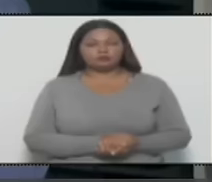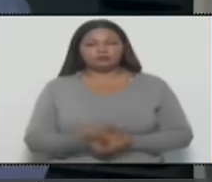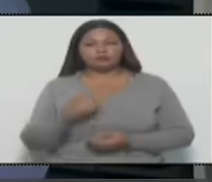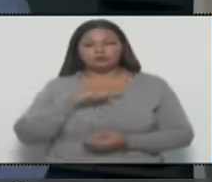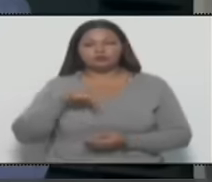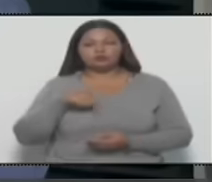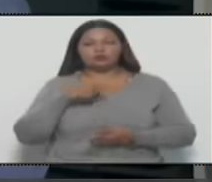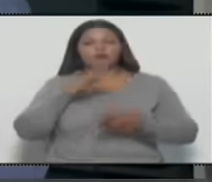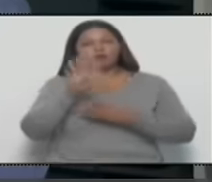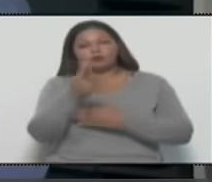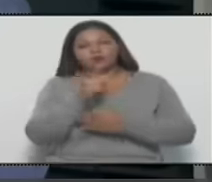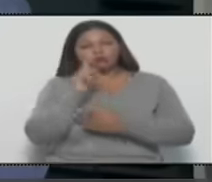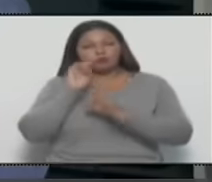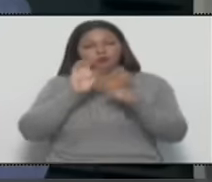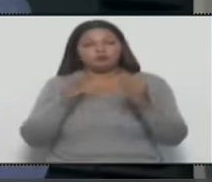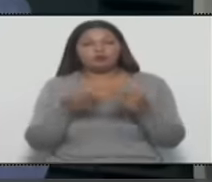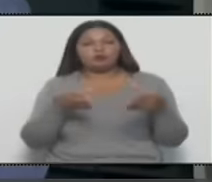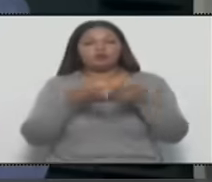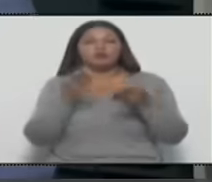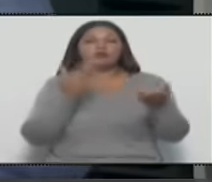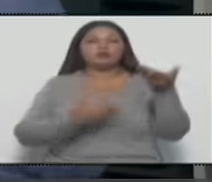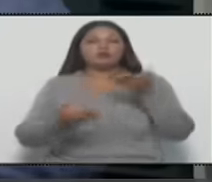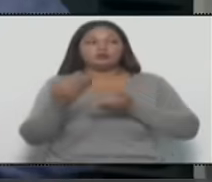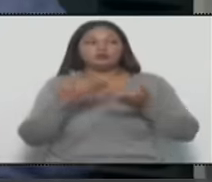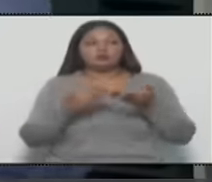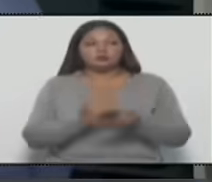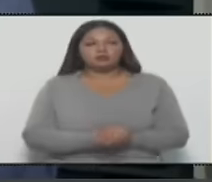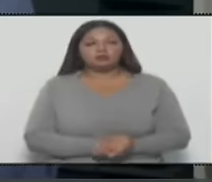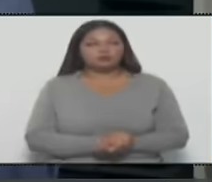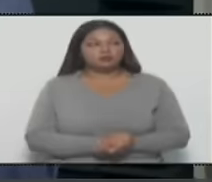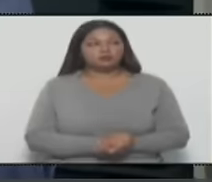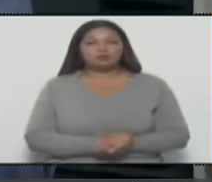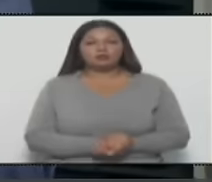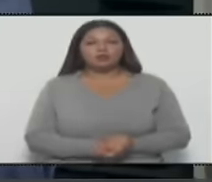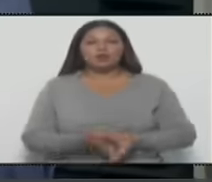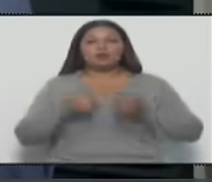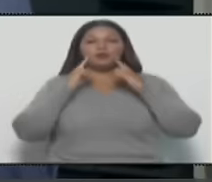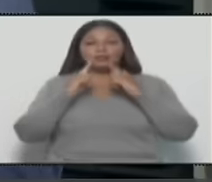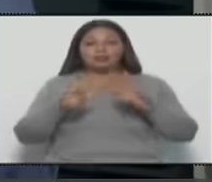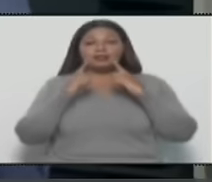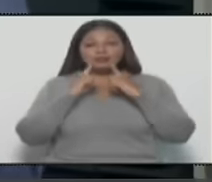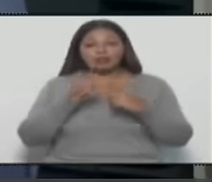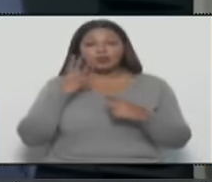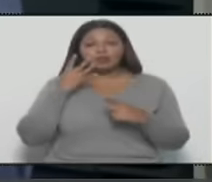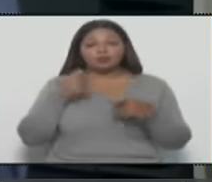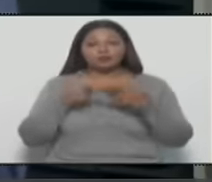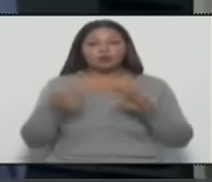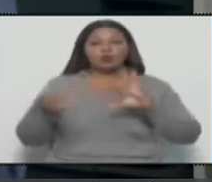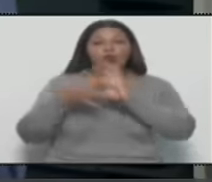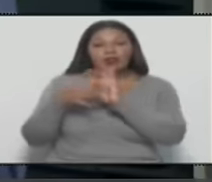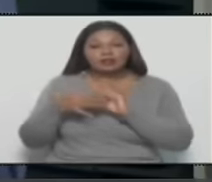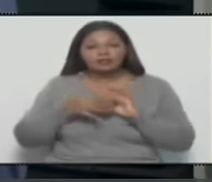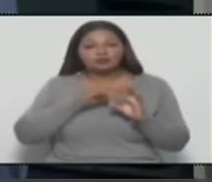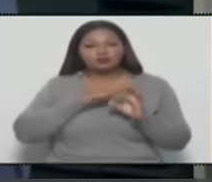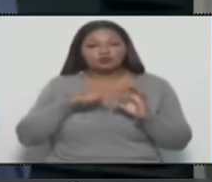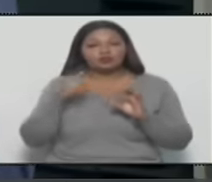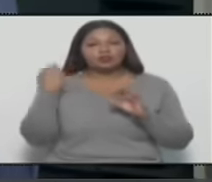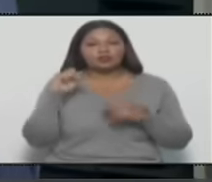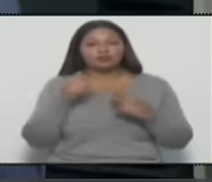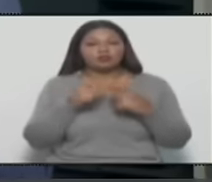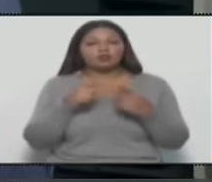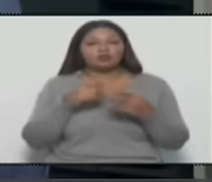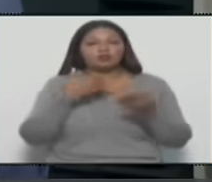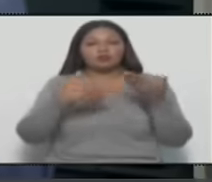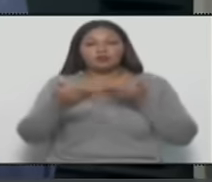lo que es la similitud de una denegación de servicios. Esa autopista, justamente, son los enlaces que nosotros tenemos con nuestros proveedores